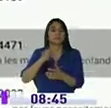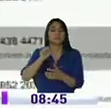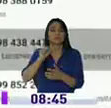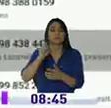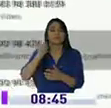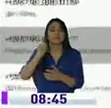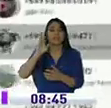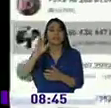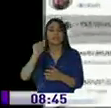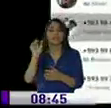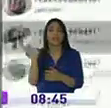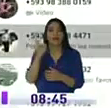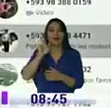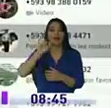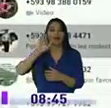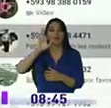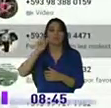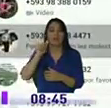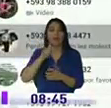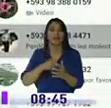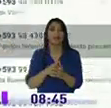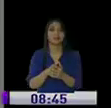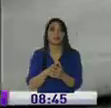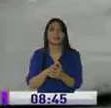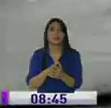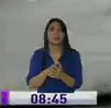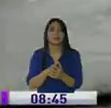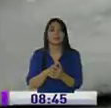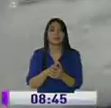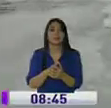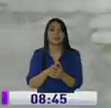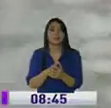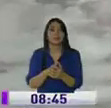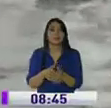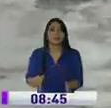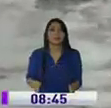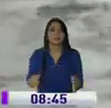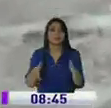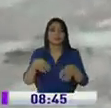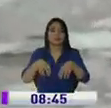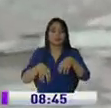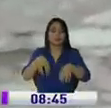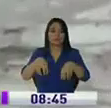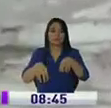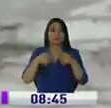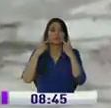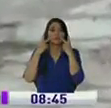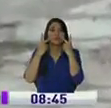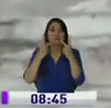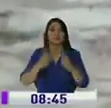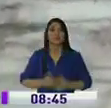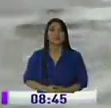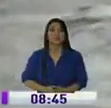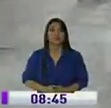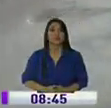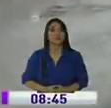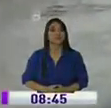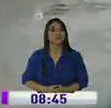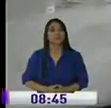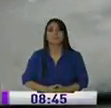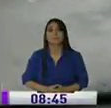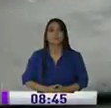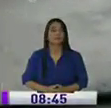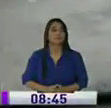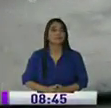también. Circulación, el bus del Estadio Olímpico. ¡Upa! En Santa Rita, vea esto. Uy, qué situación. Ay.